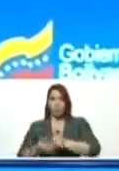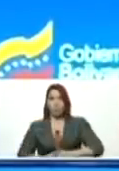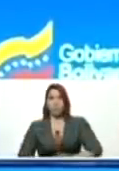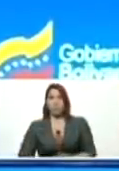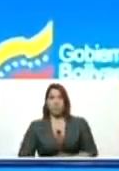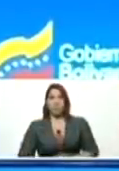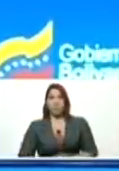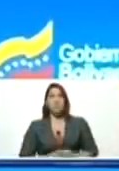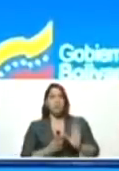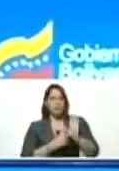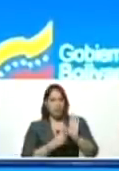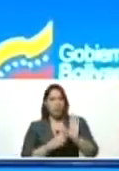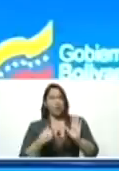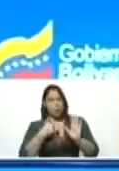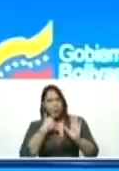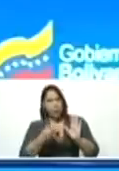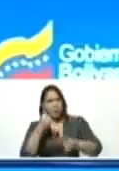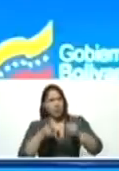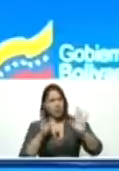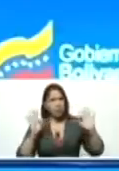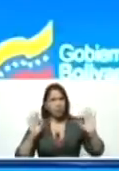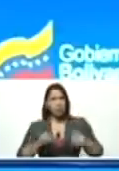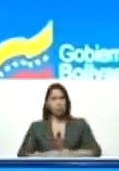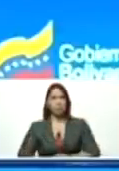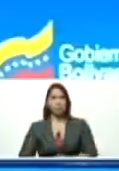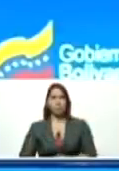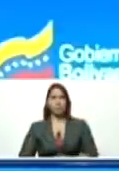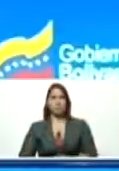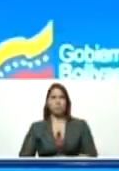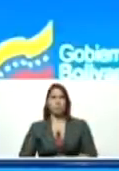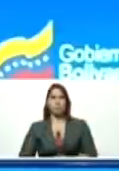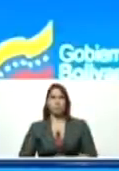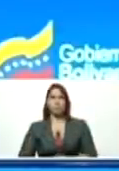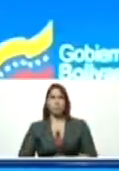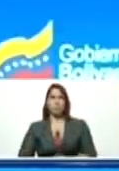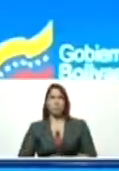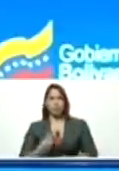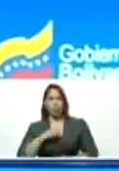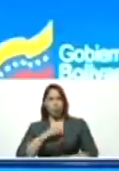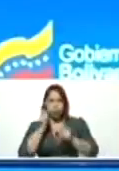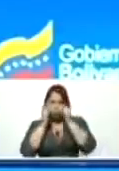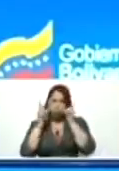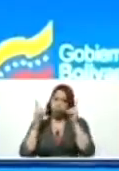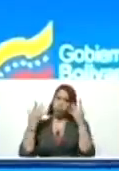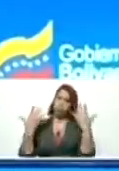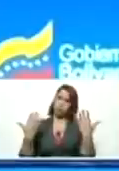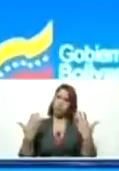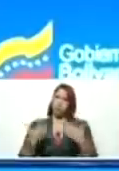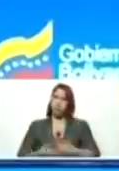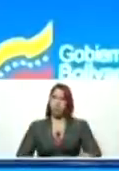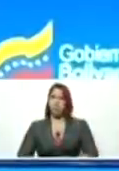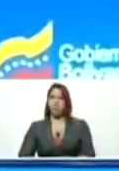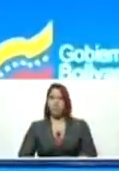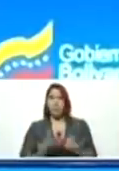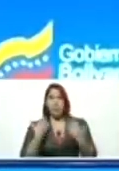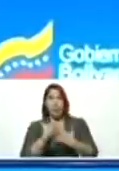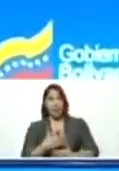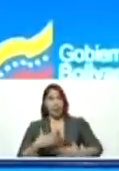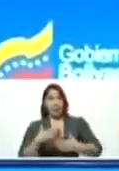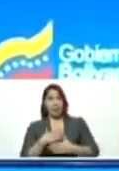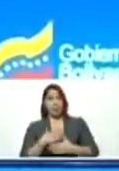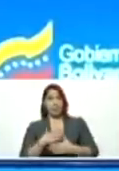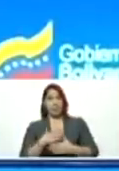de verdad yo les voy a decir algo uno se impresiona la calidad